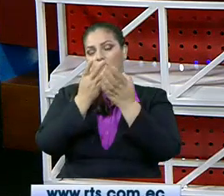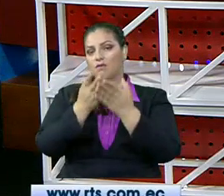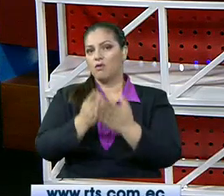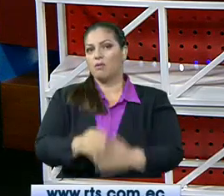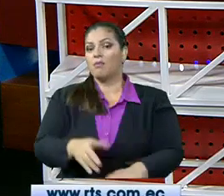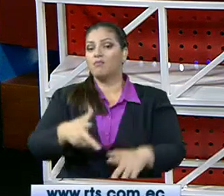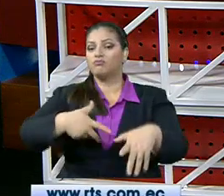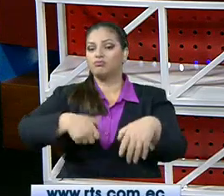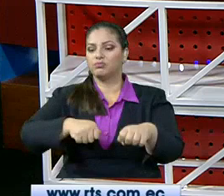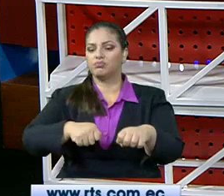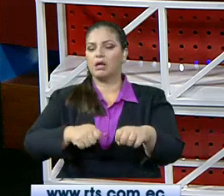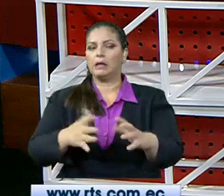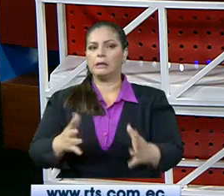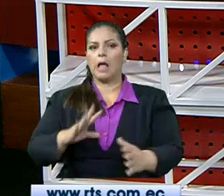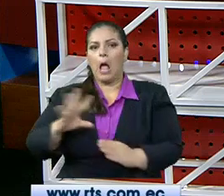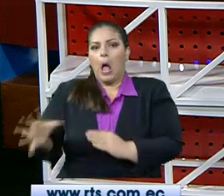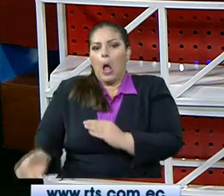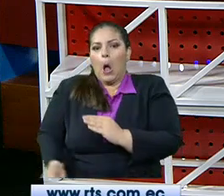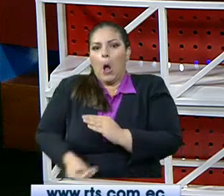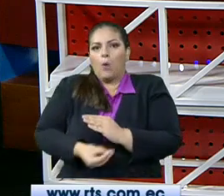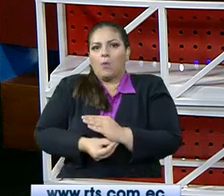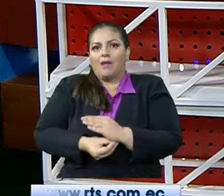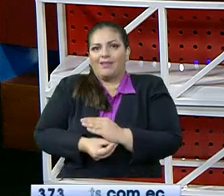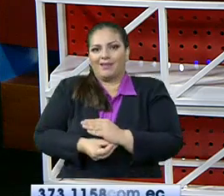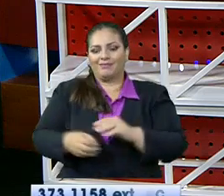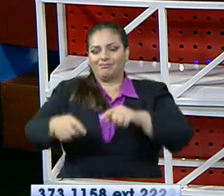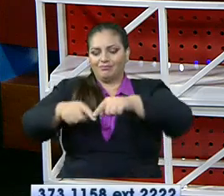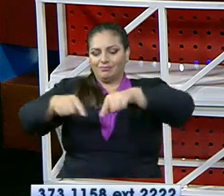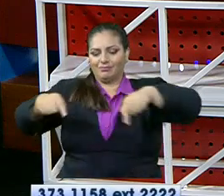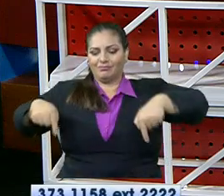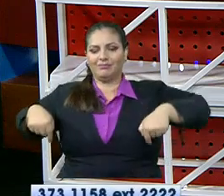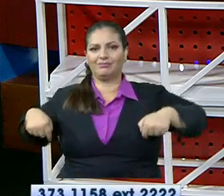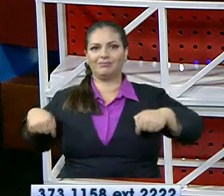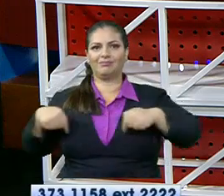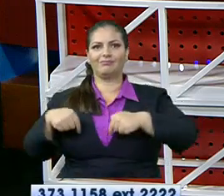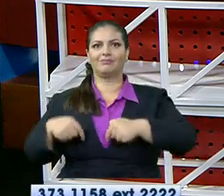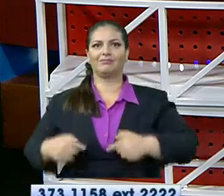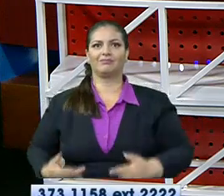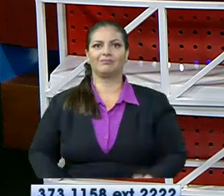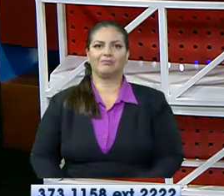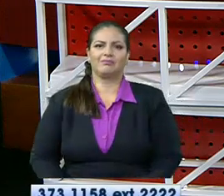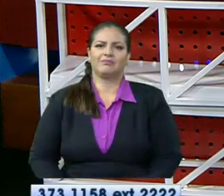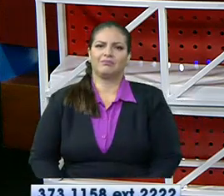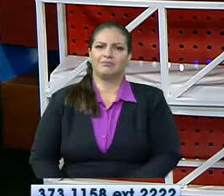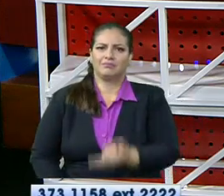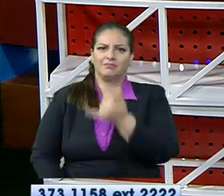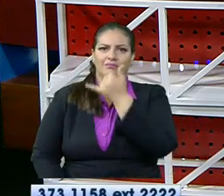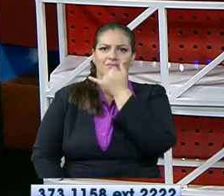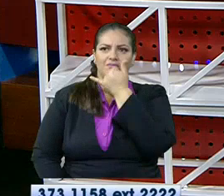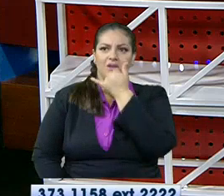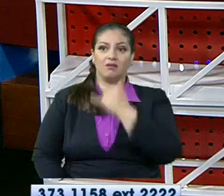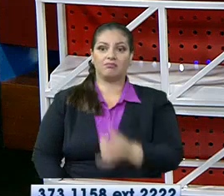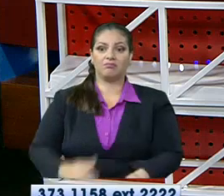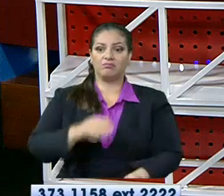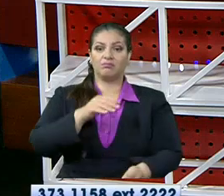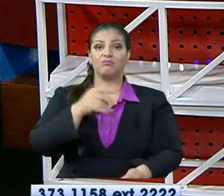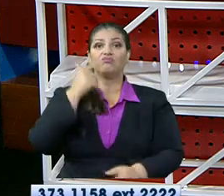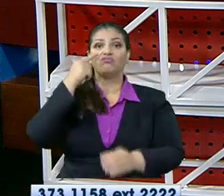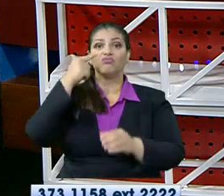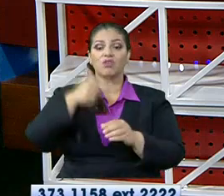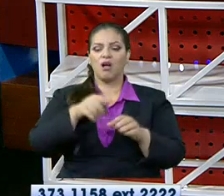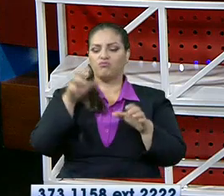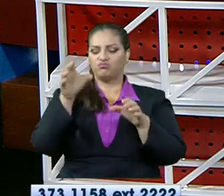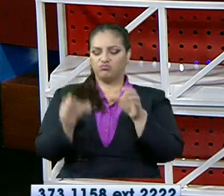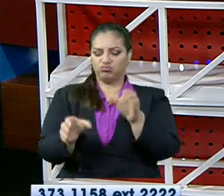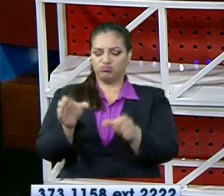Motos con tráiler incluido. Y mira con qué tipo en este de carga, caso para Hugo. Cargar, exactamente, mira el tipo de carga. Eso porque va a decir. El poder cargar esos